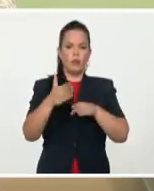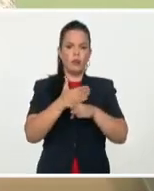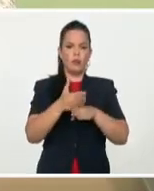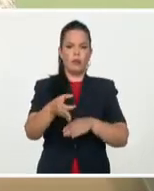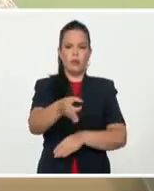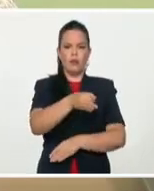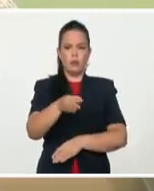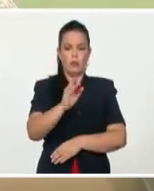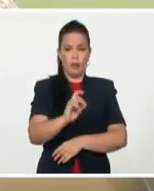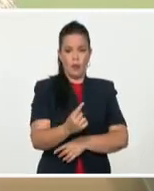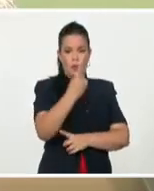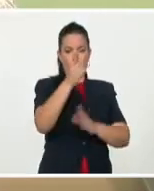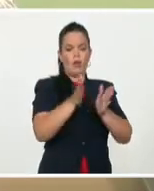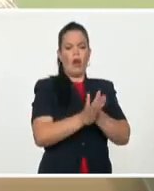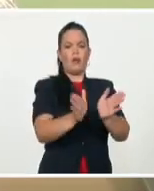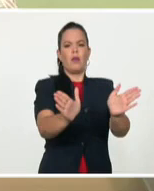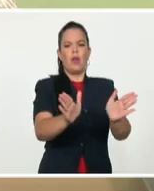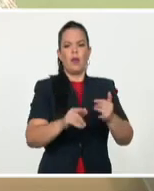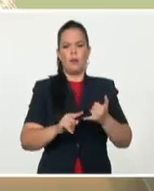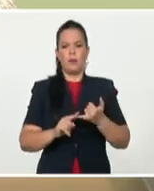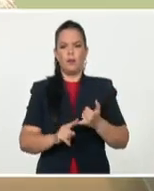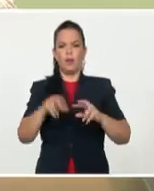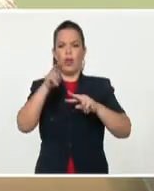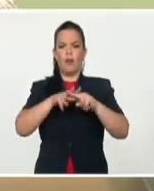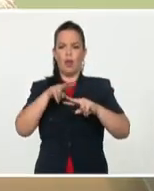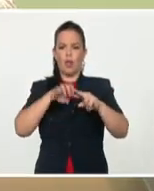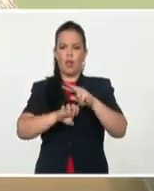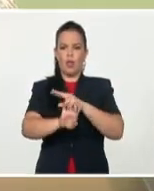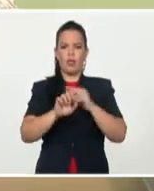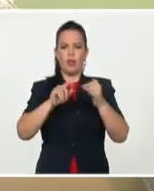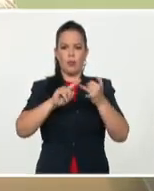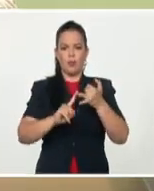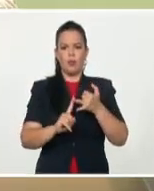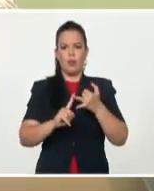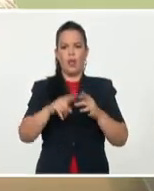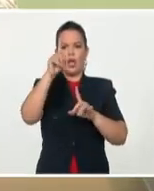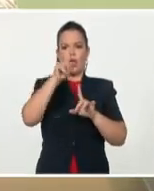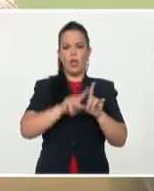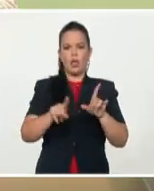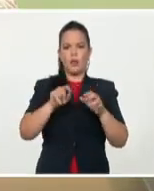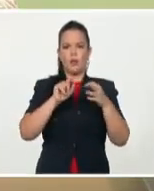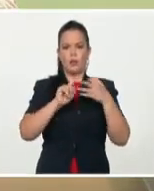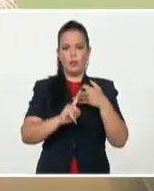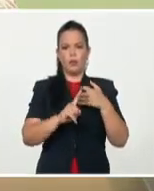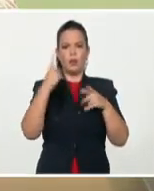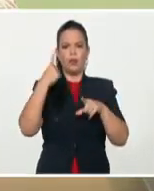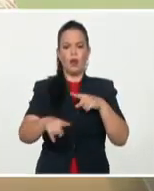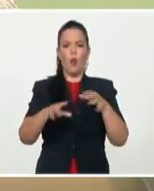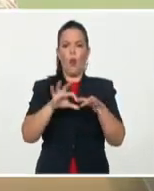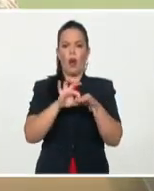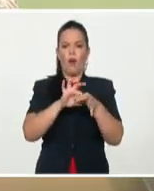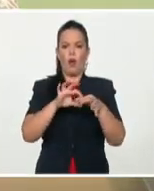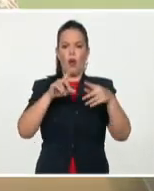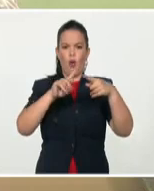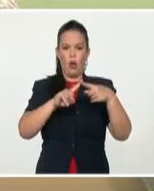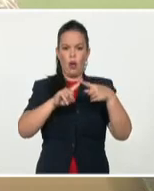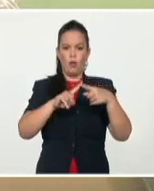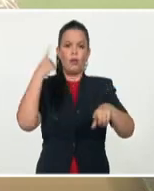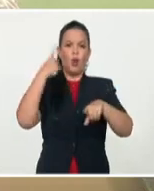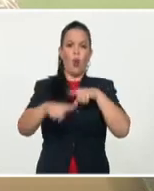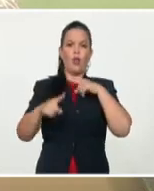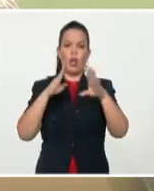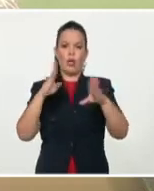el municipio San Miguel del Padrón, el municipio Guanabacoa del Este, el municipio Reyla y el municipio Guanabacoa. Y en un segundo momento, el municipio de Arroyo